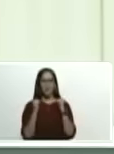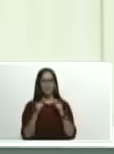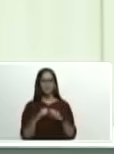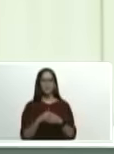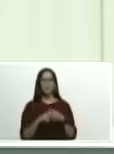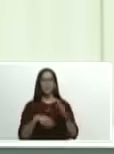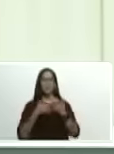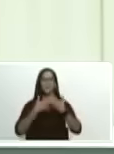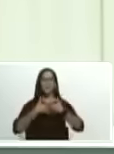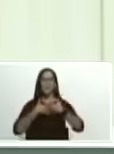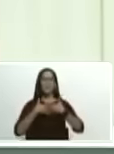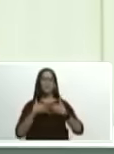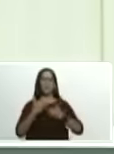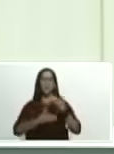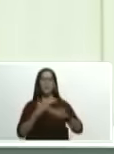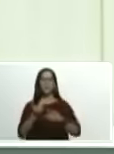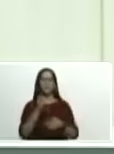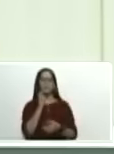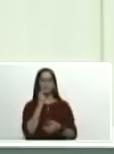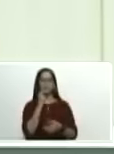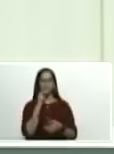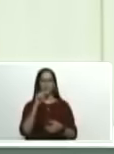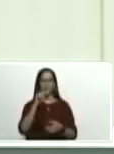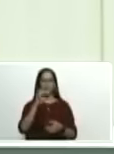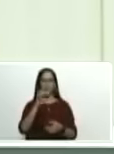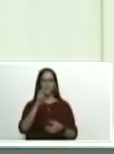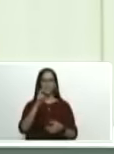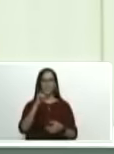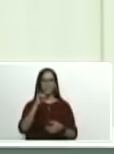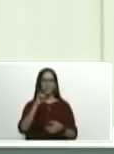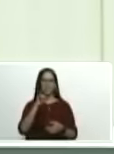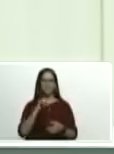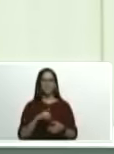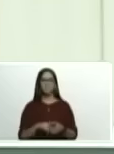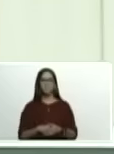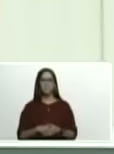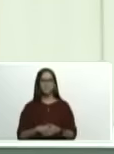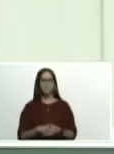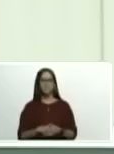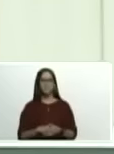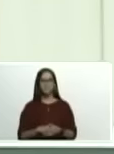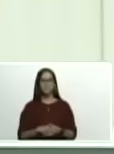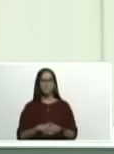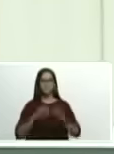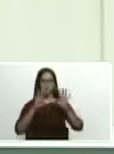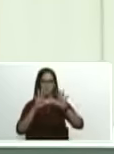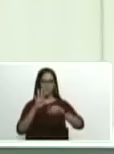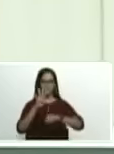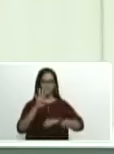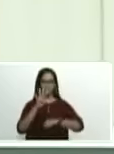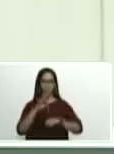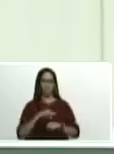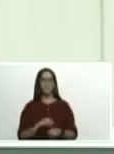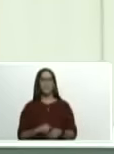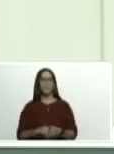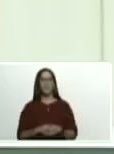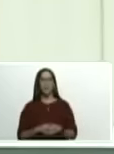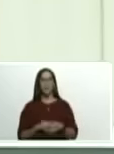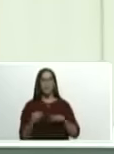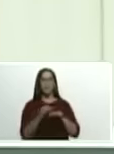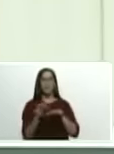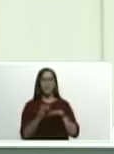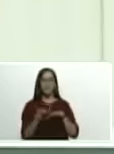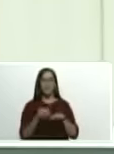planta procesadora de cacao Exit. Número 14,